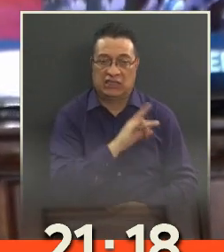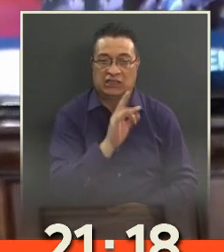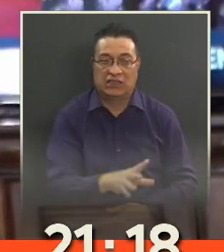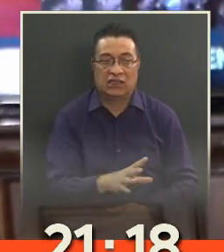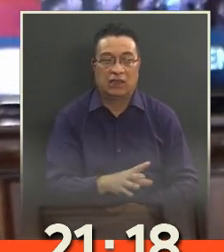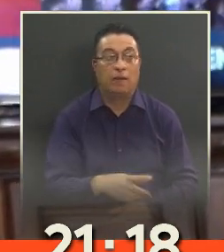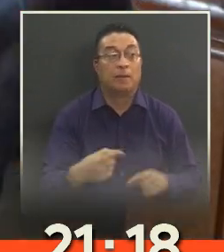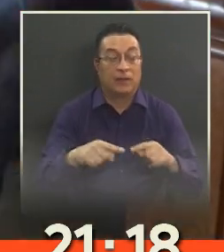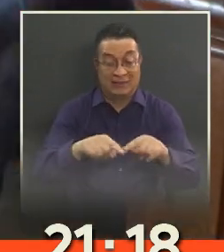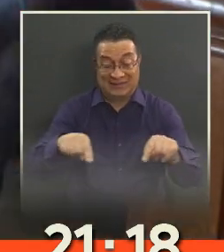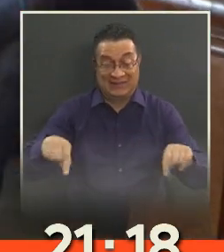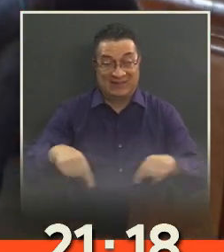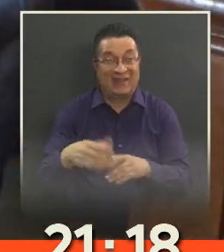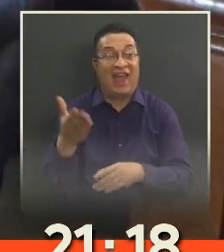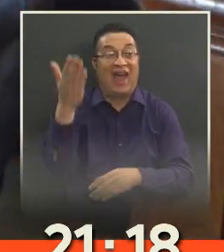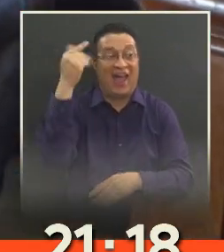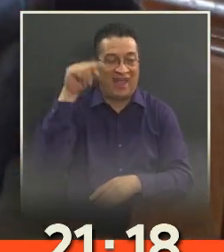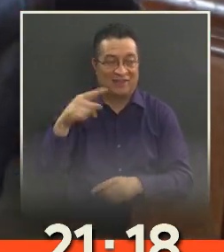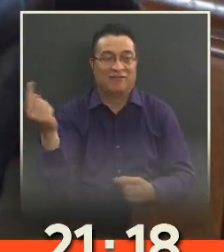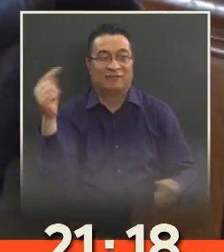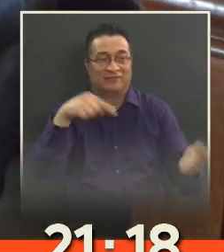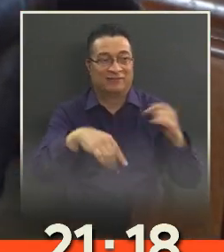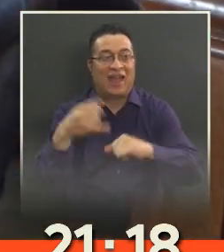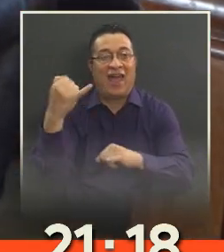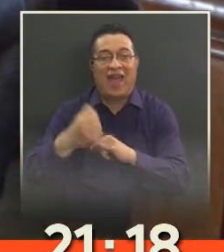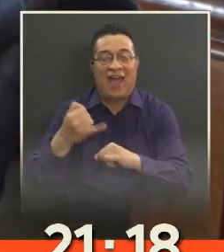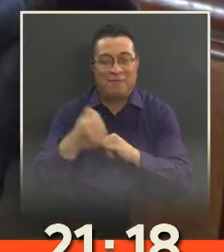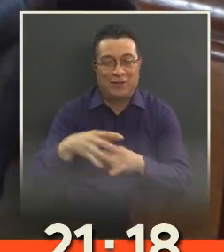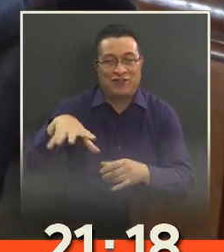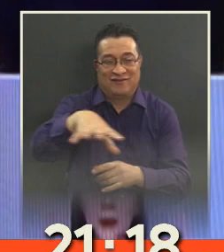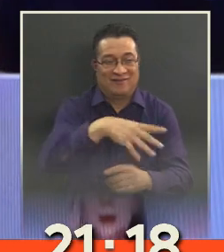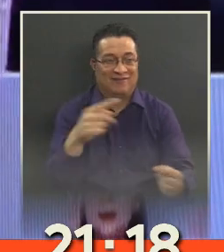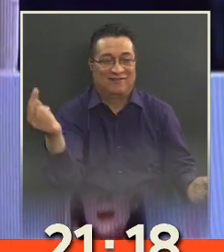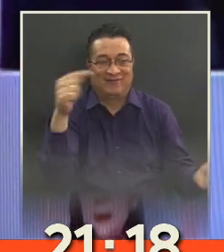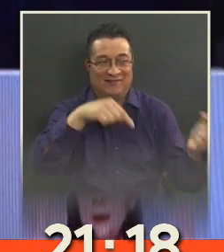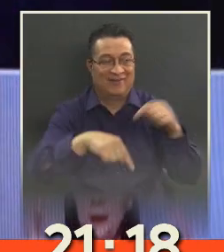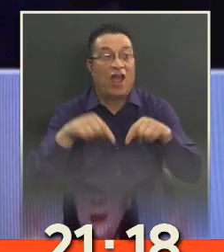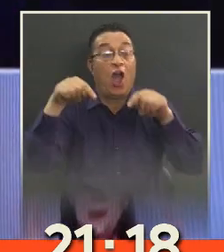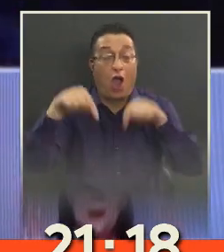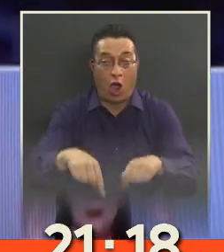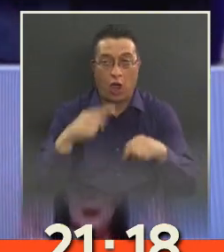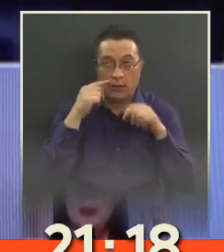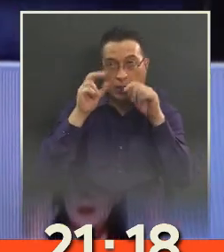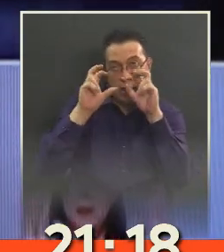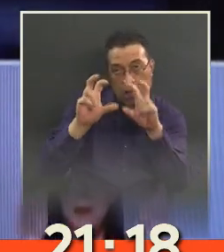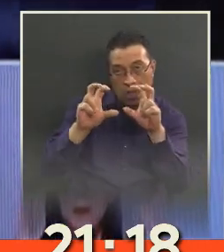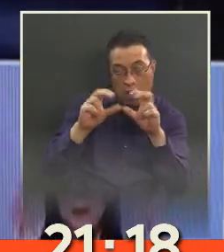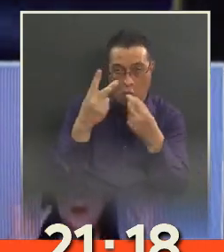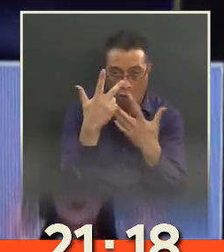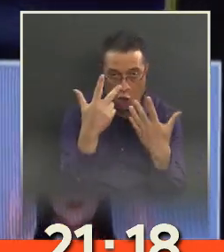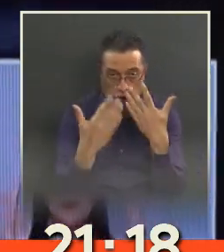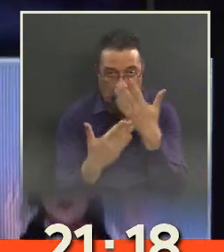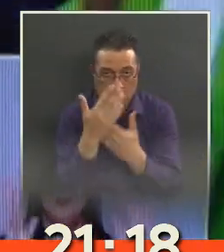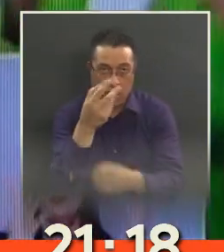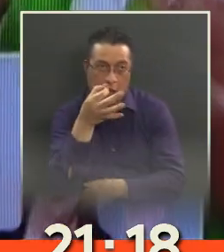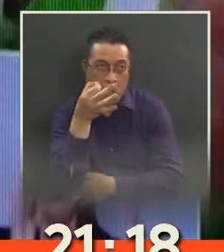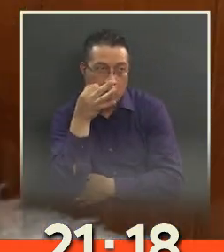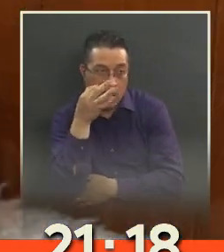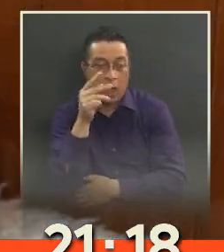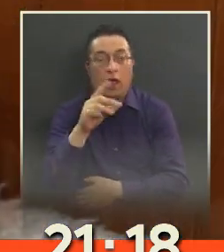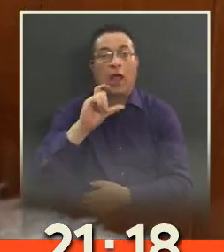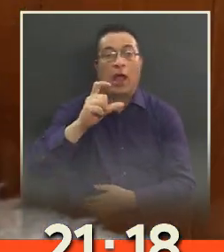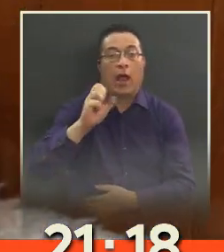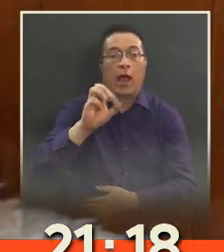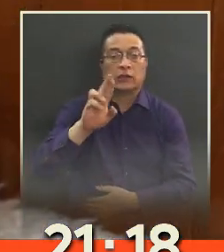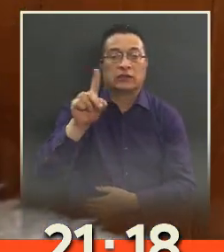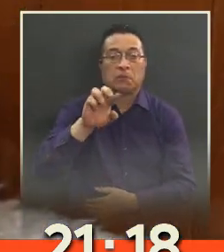que alguna vez fue el lugar de encuentro entre los amigos de la zona, hoy estaban expectantes desde las 8 de la mañana Gaspar y sus padres. Él